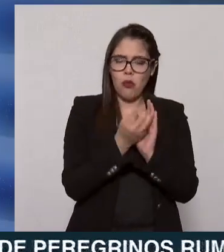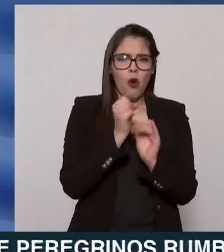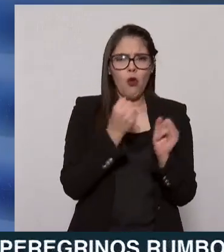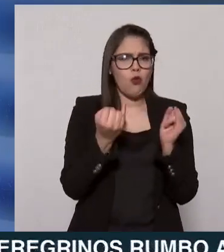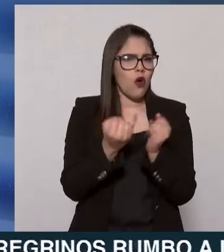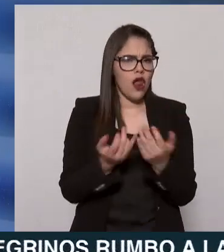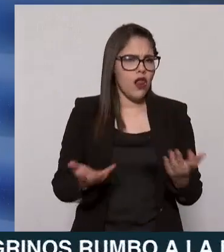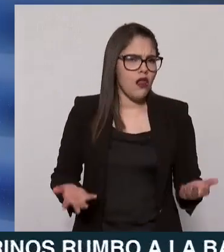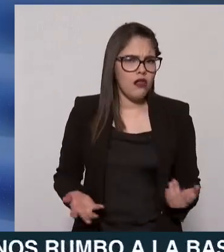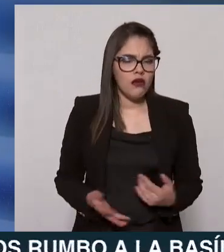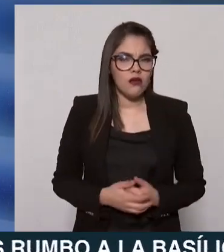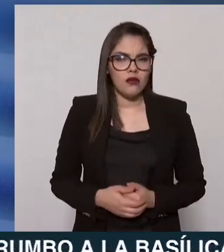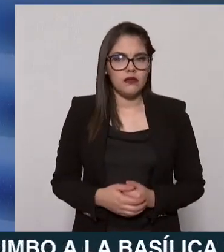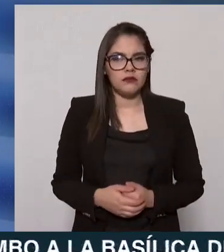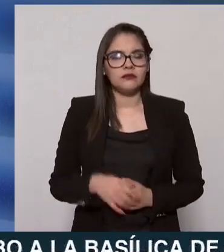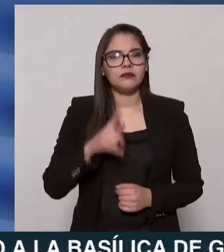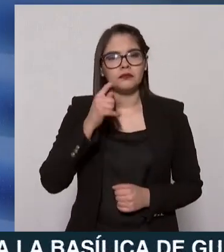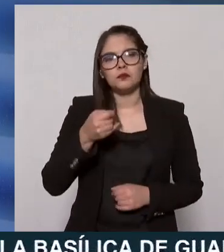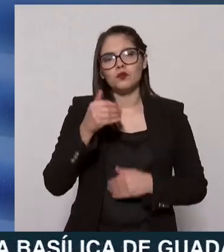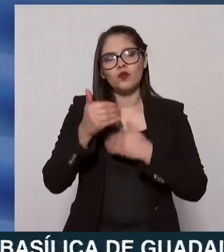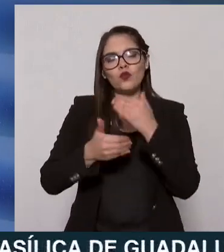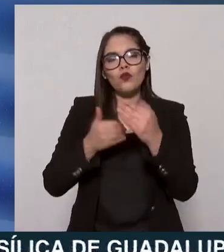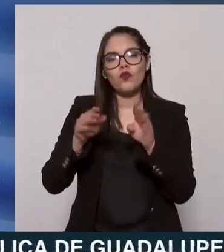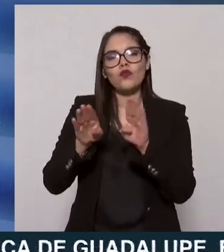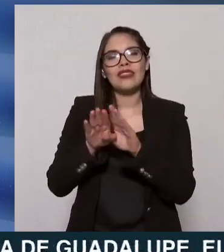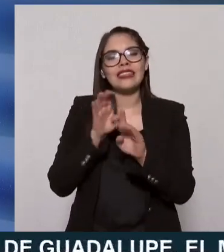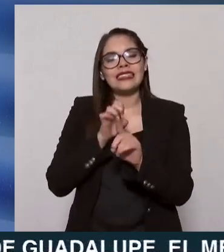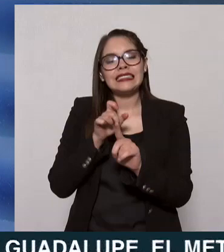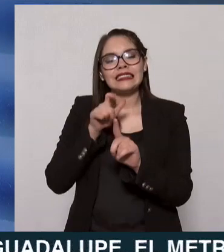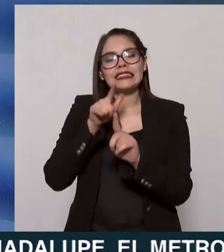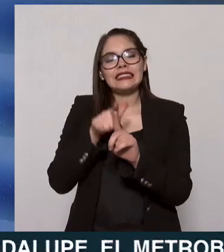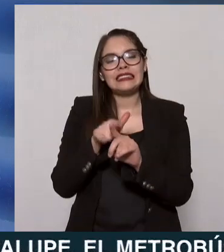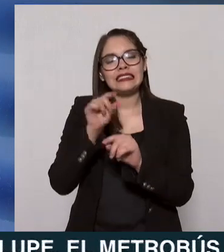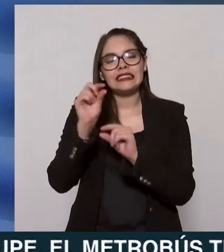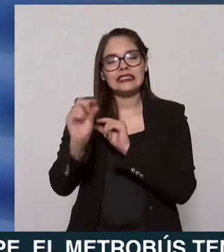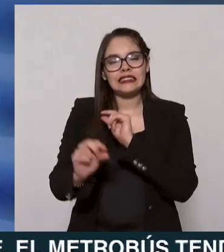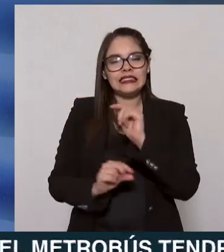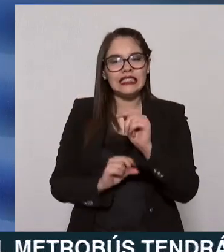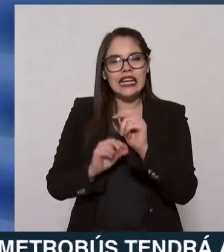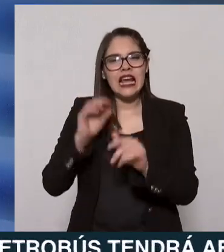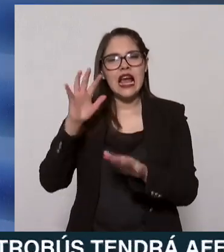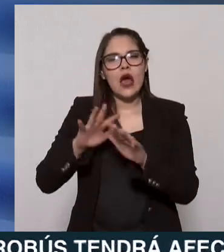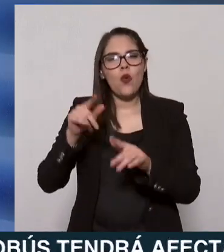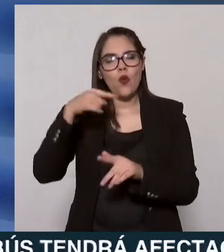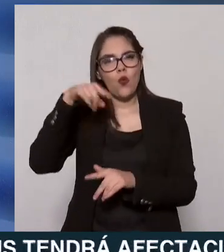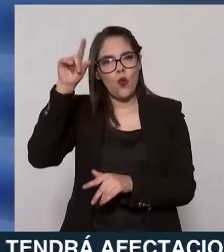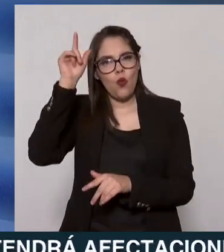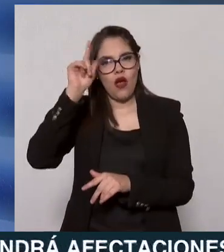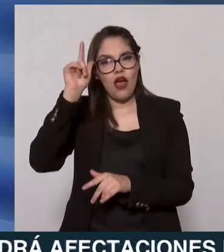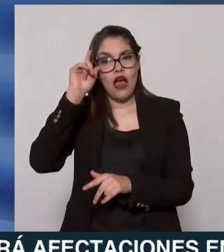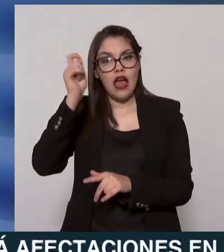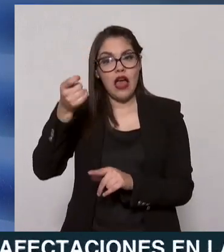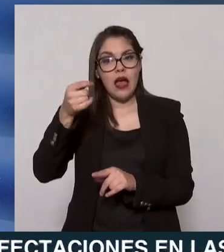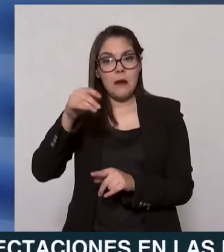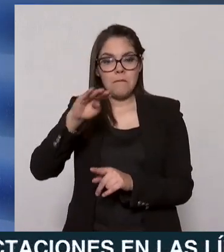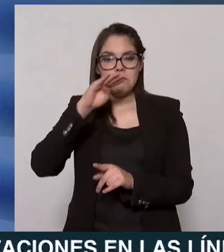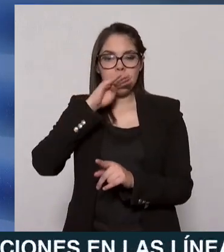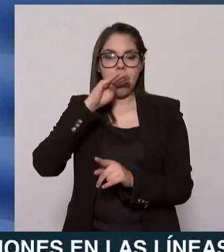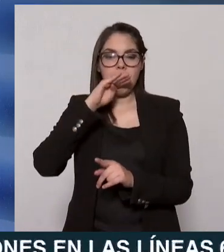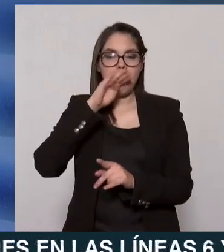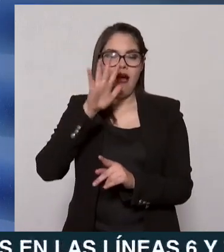lo que hay es un proceso de especialización. Como que en un momento dado la Virgen de Guadalupe es la madre de los